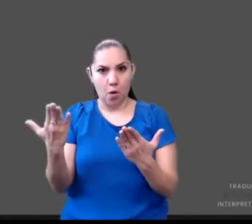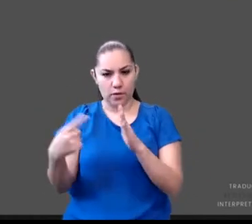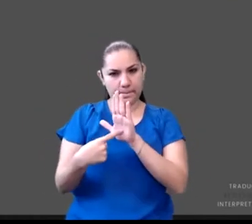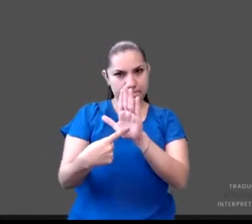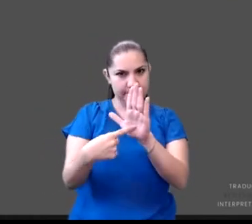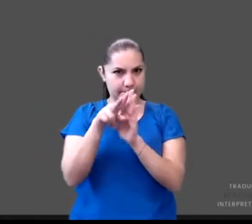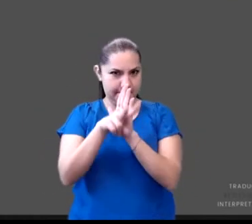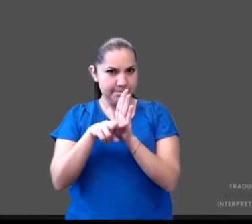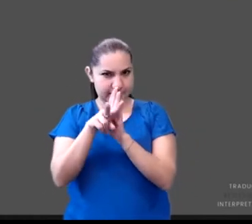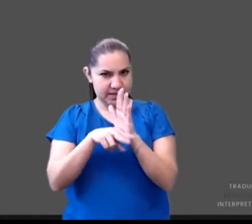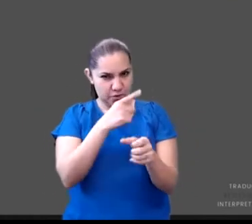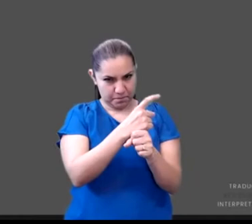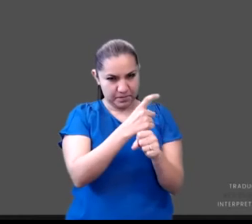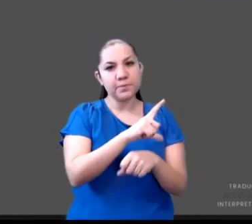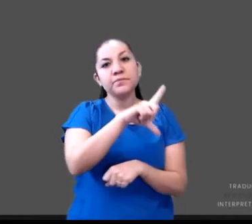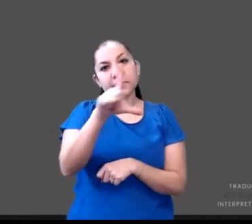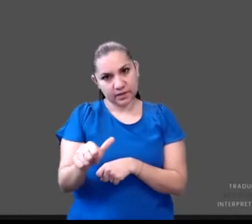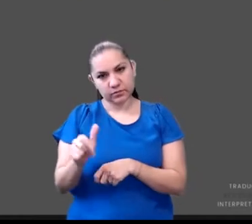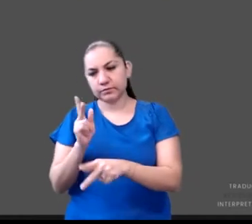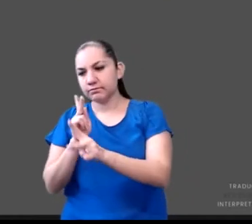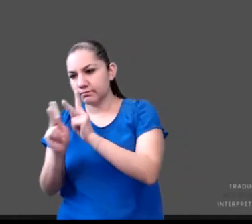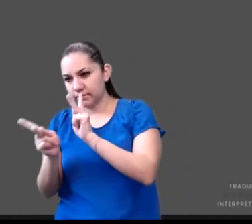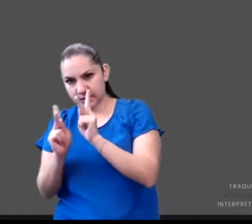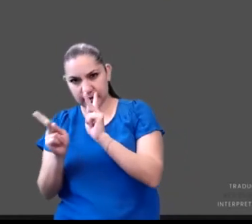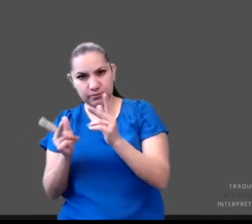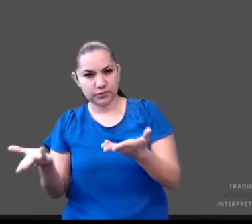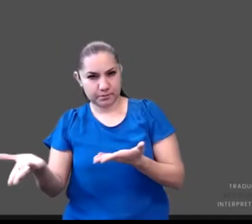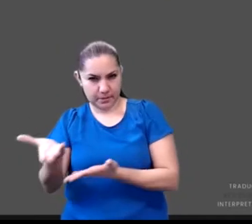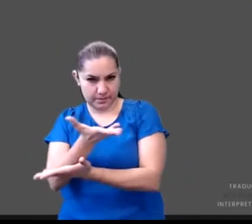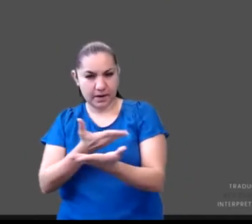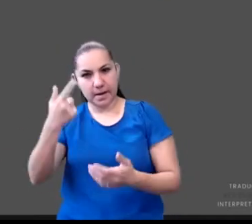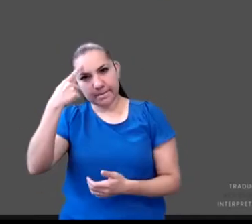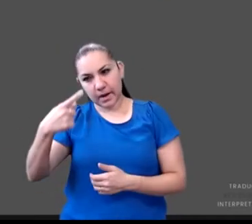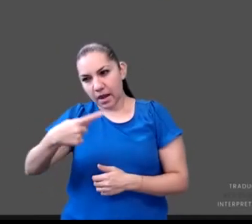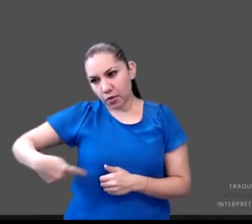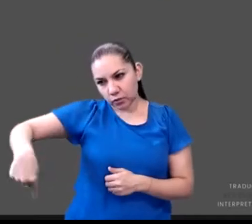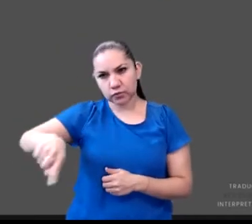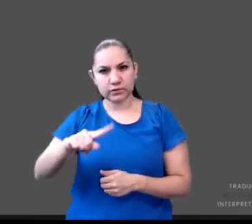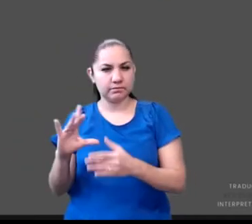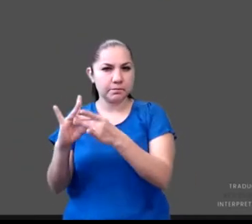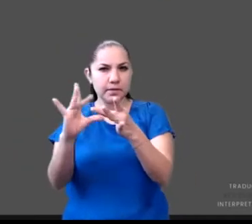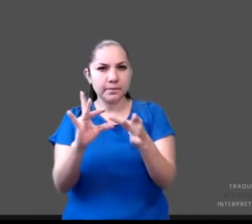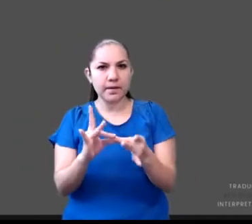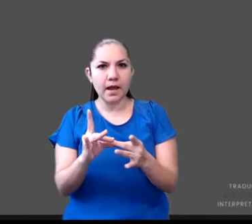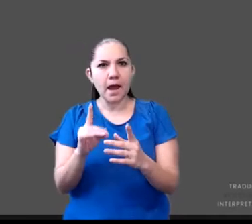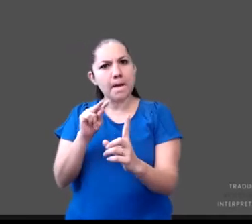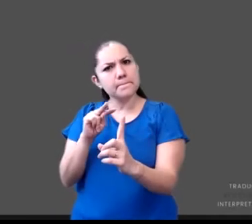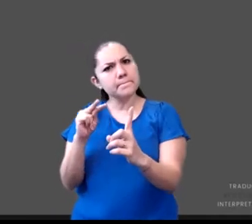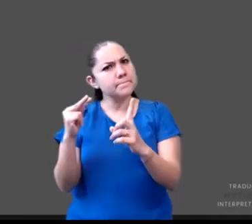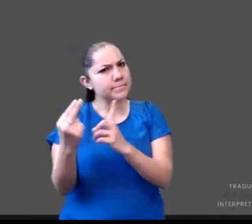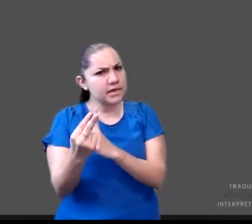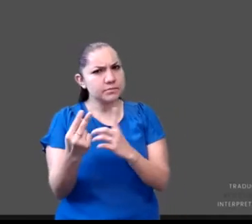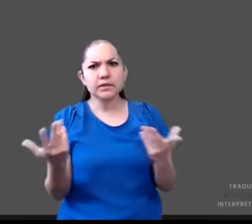después hablamos, les escuchamos sobre las perspectivas de cómo seguir trabajando